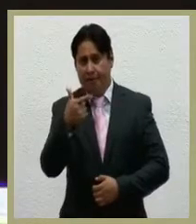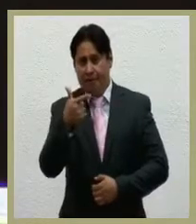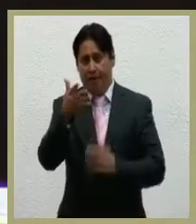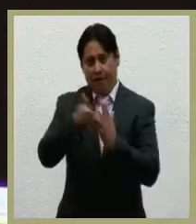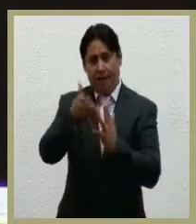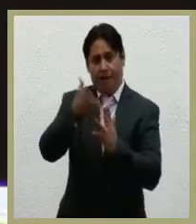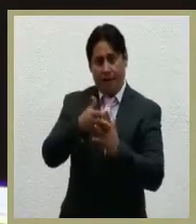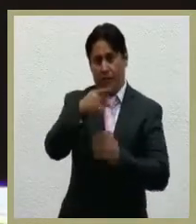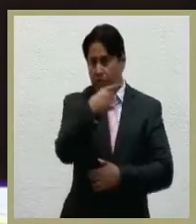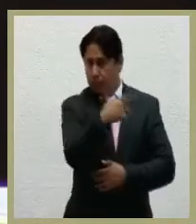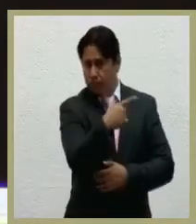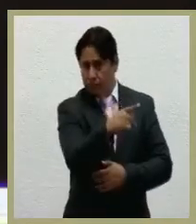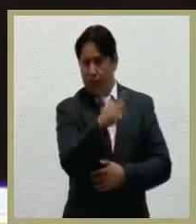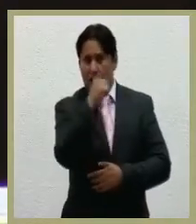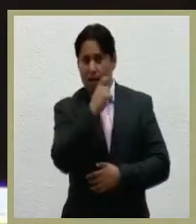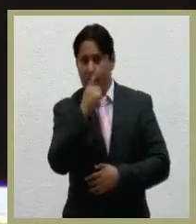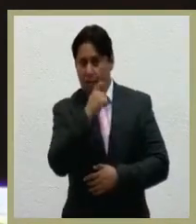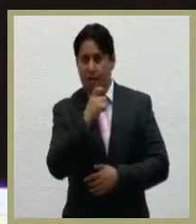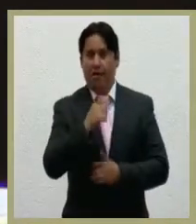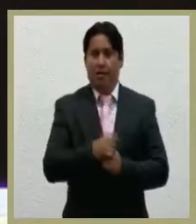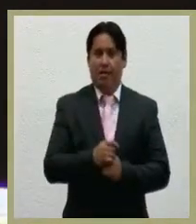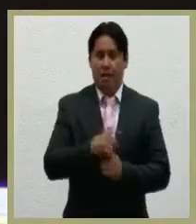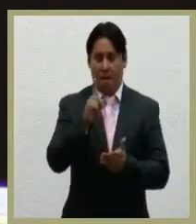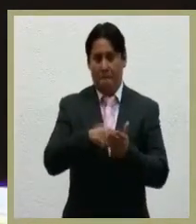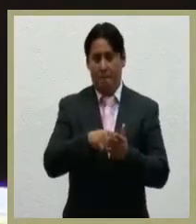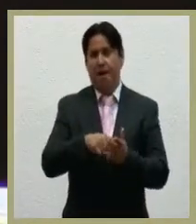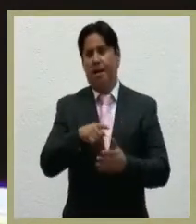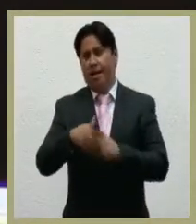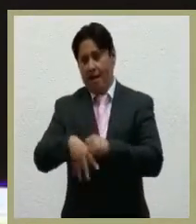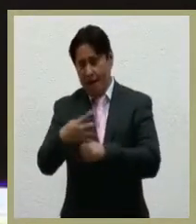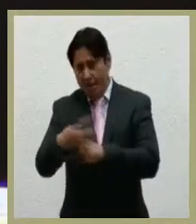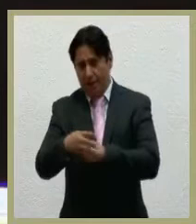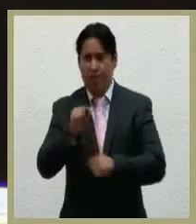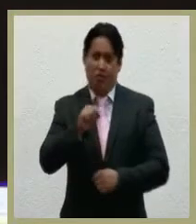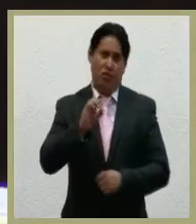MAPA, con superficies de 1014.00,